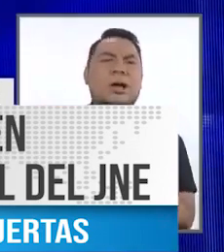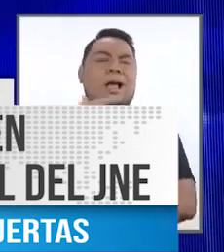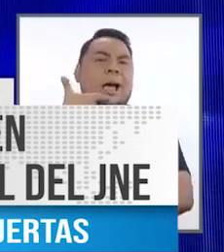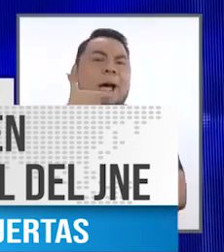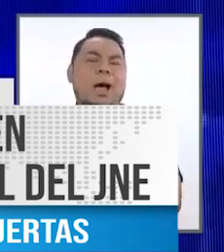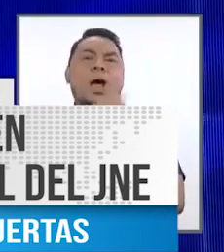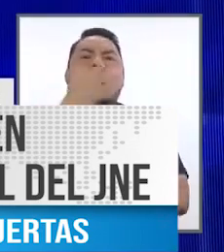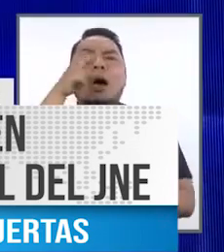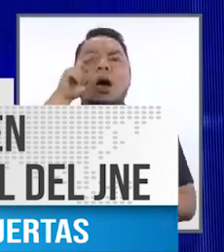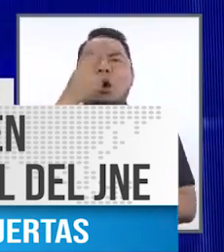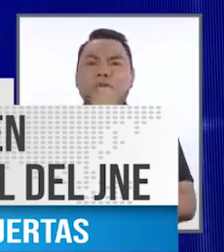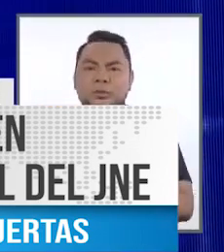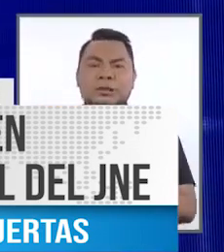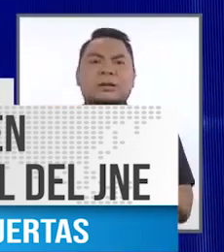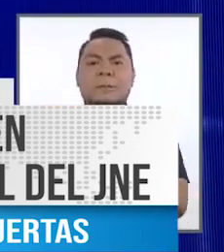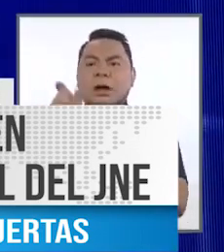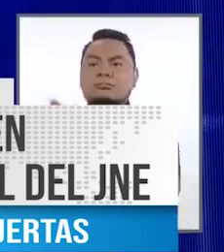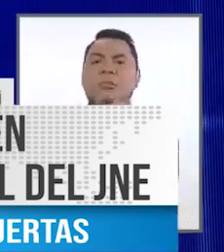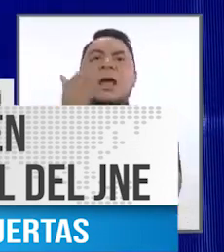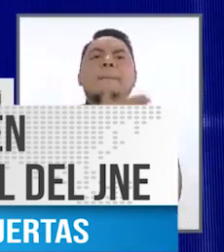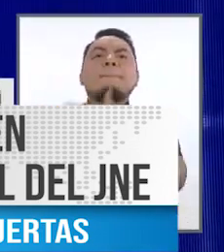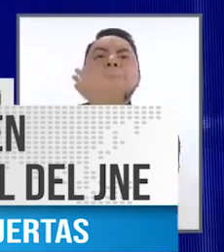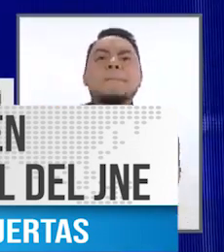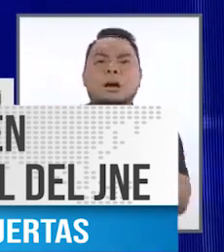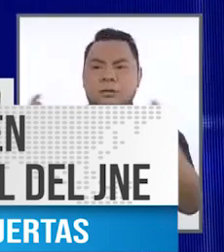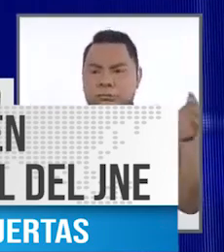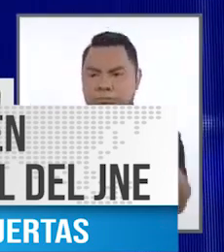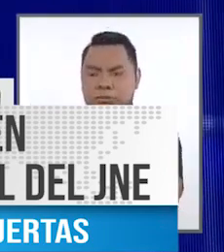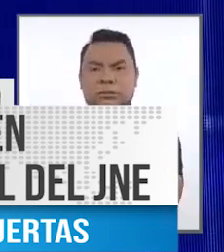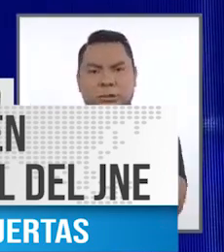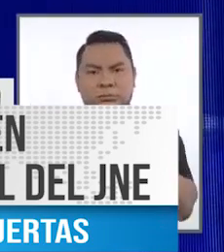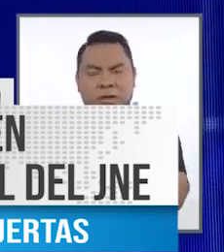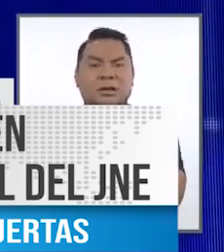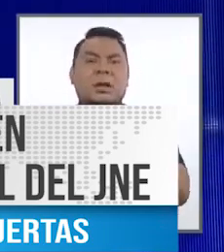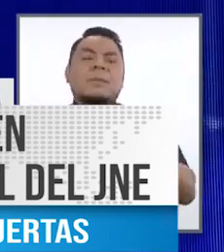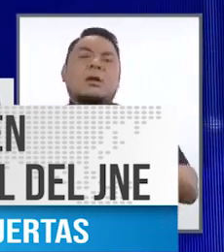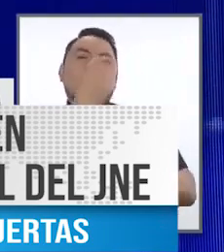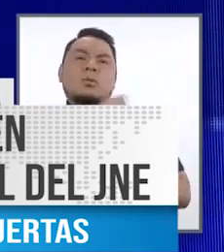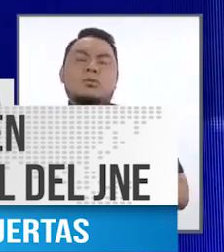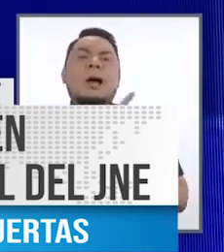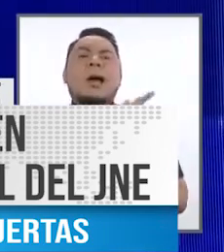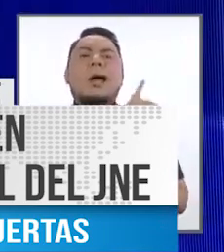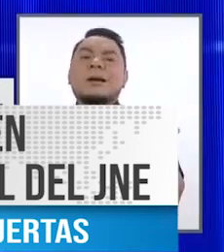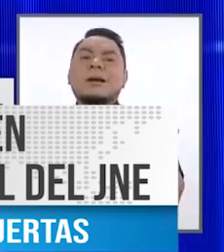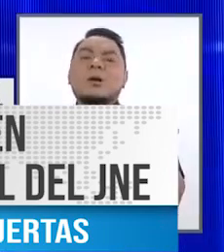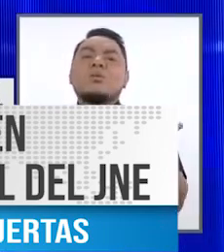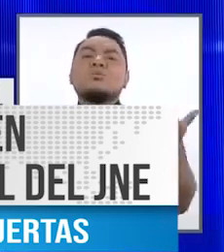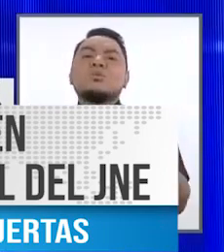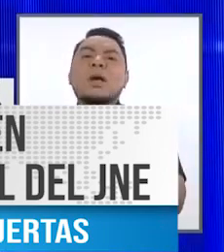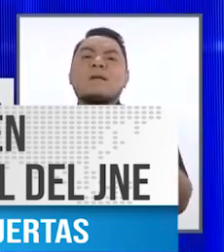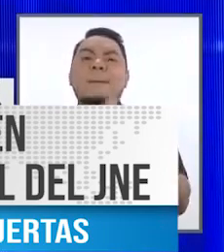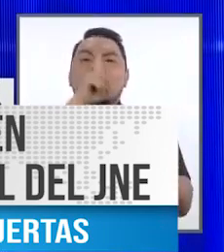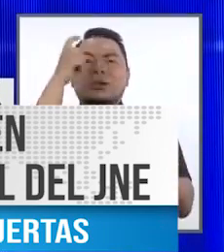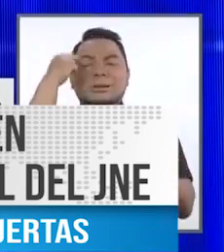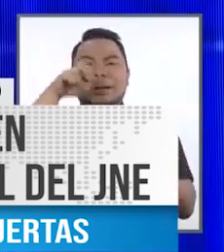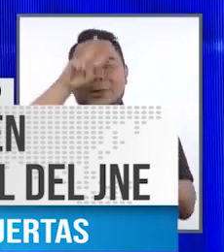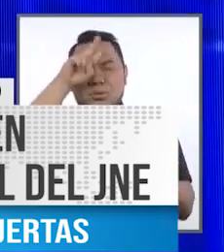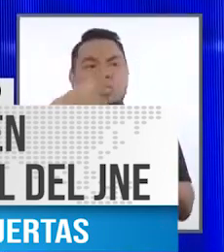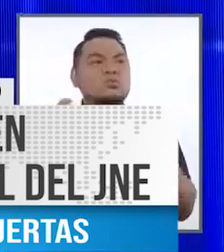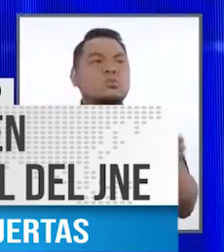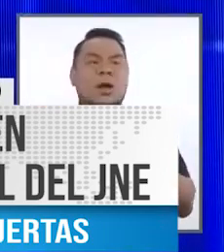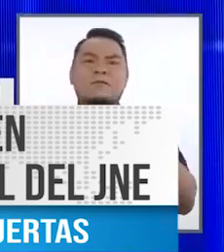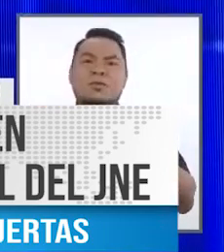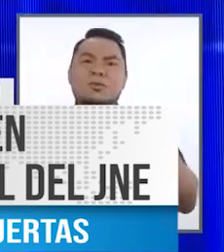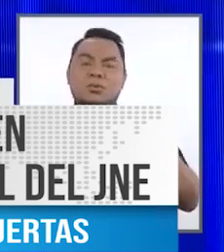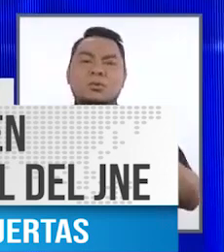Instituto Nacional para Niños con Habilidades Especiales y una red de hospitales solidarios en cada distrito del Perú. Seguidamente,